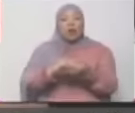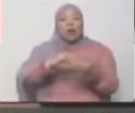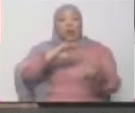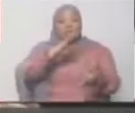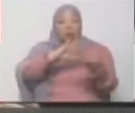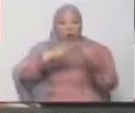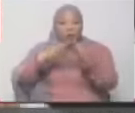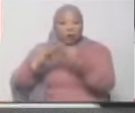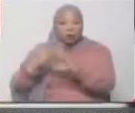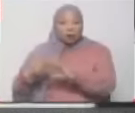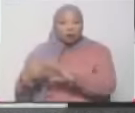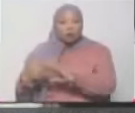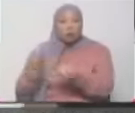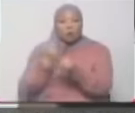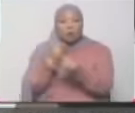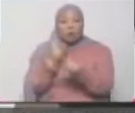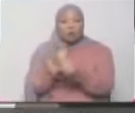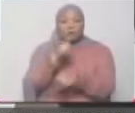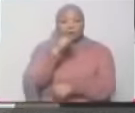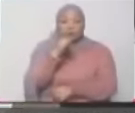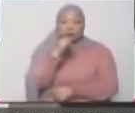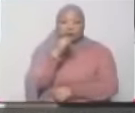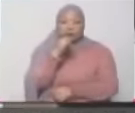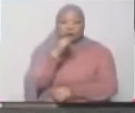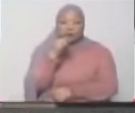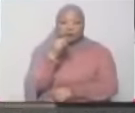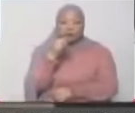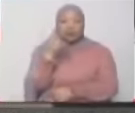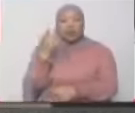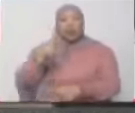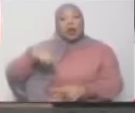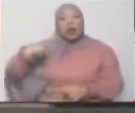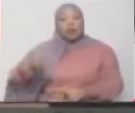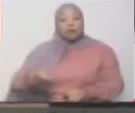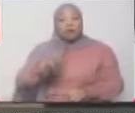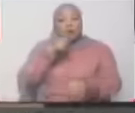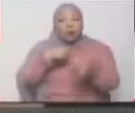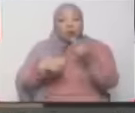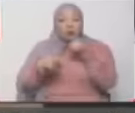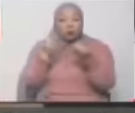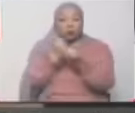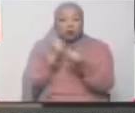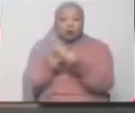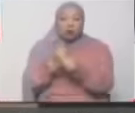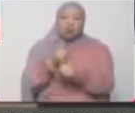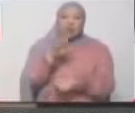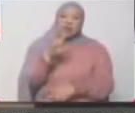Usted pidió eso, ya tenemos el mapa, y para la próxima consulta pudieran votar incluso